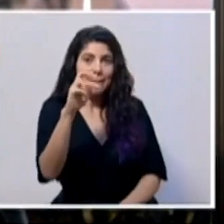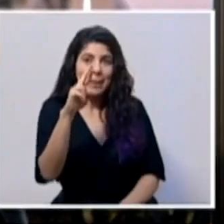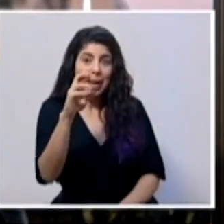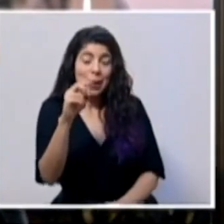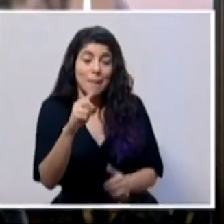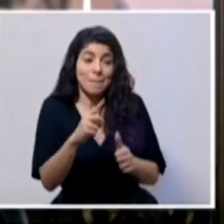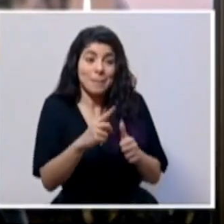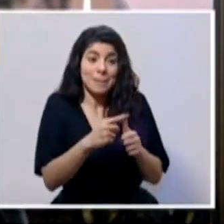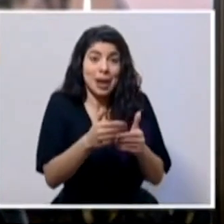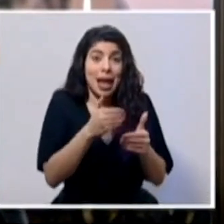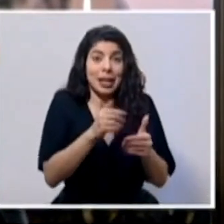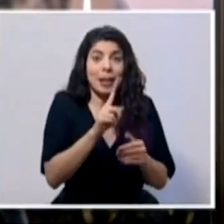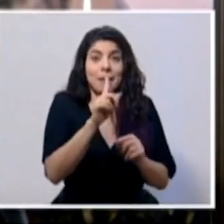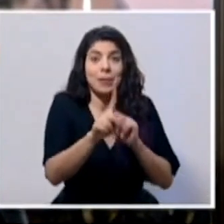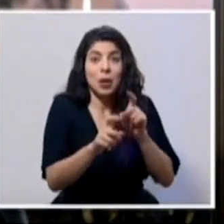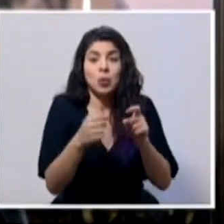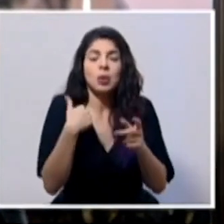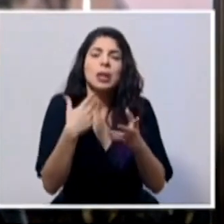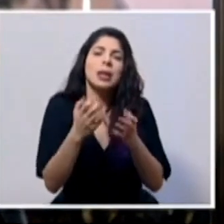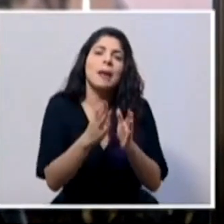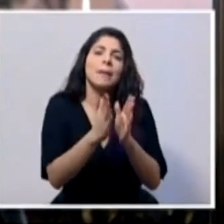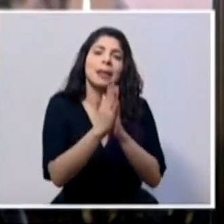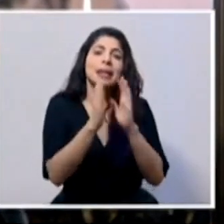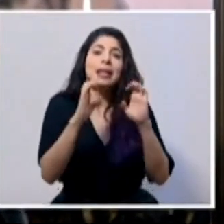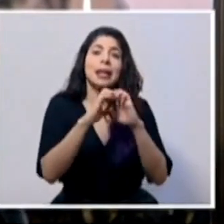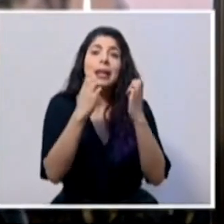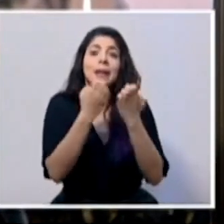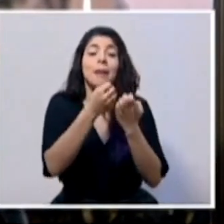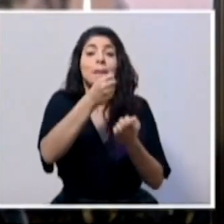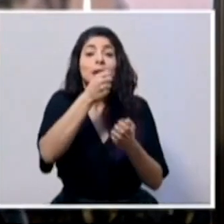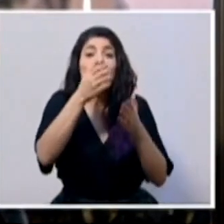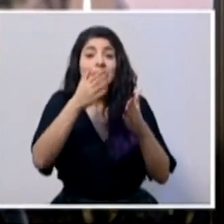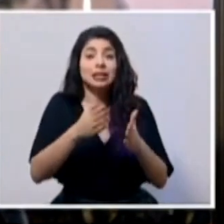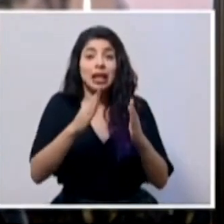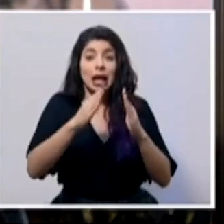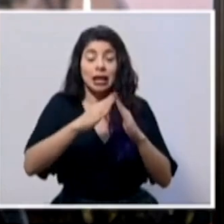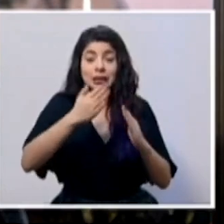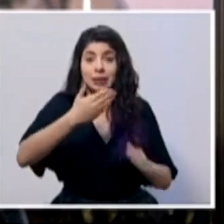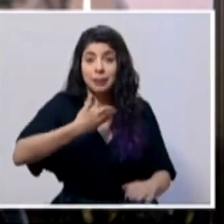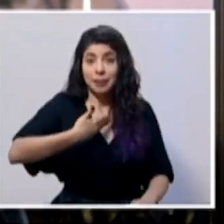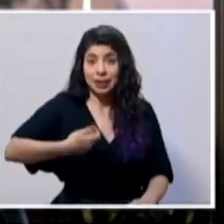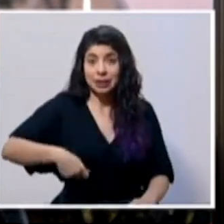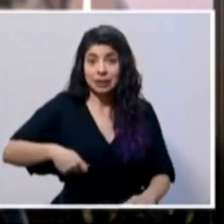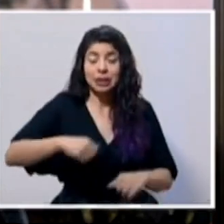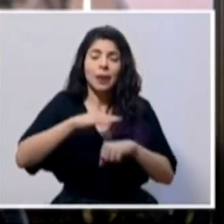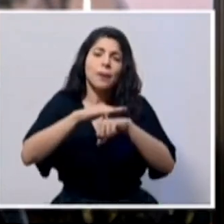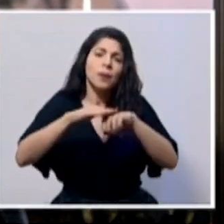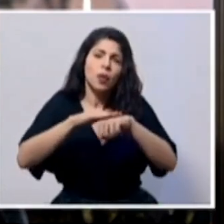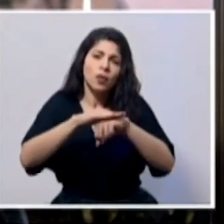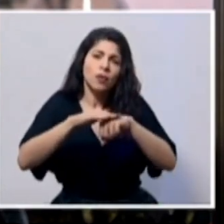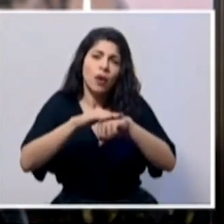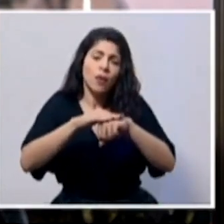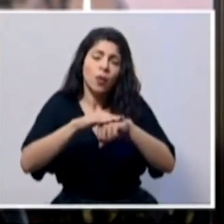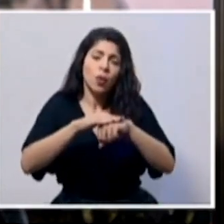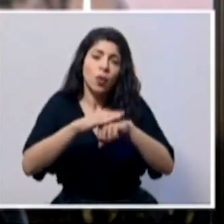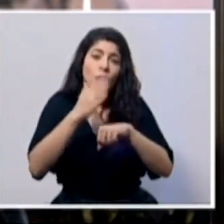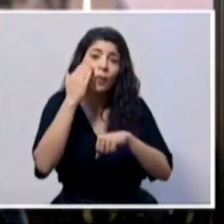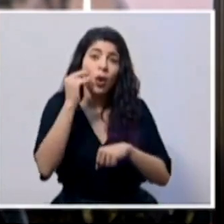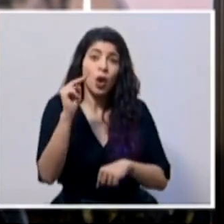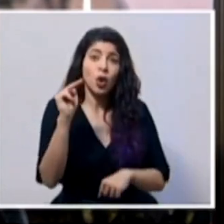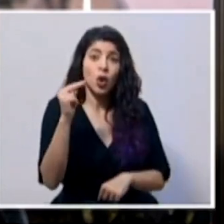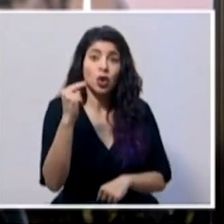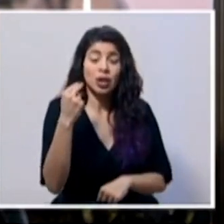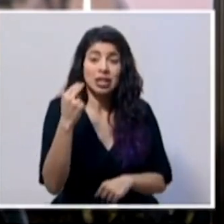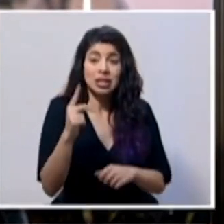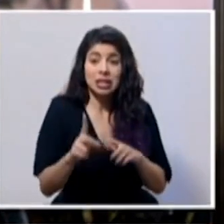Primero, antes de hacer las consultas, queríamos solicitarle al equipo de prensa de Casa Presidencial que, por favor, ante las noticias